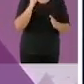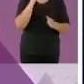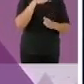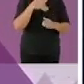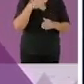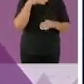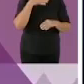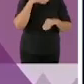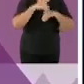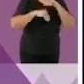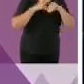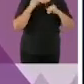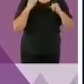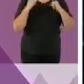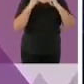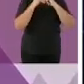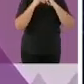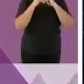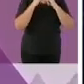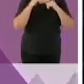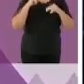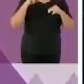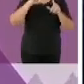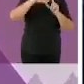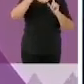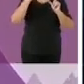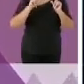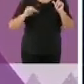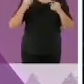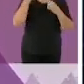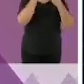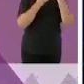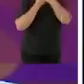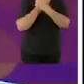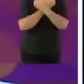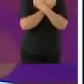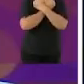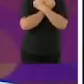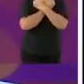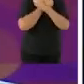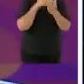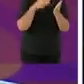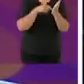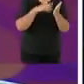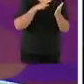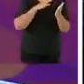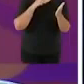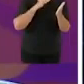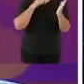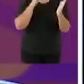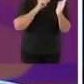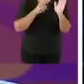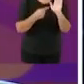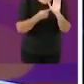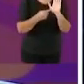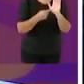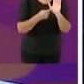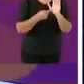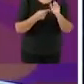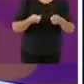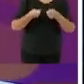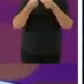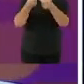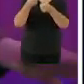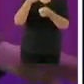rasurado que tenía un ritus de dolor por la el laón de la rodilla pierde el primer debate de cuatro los